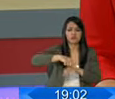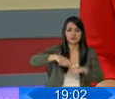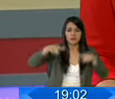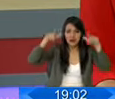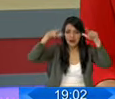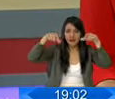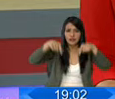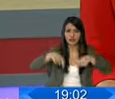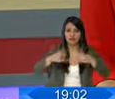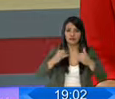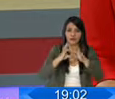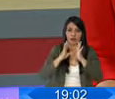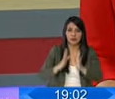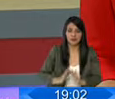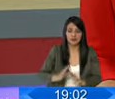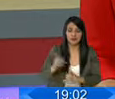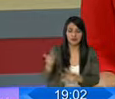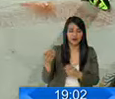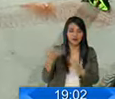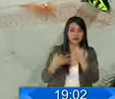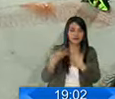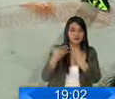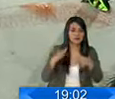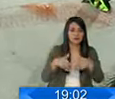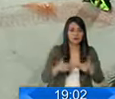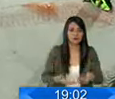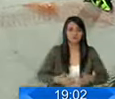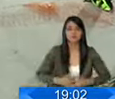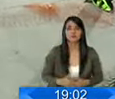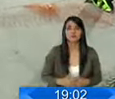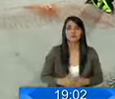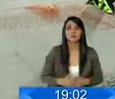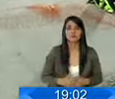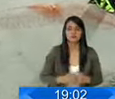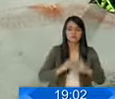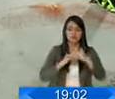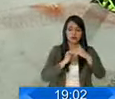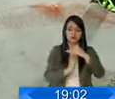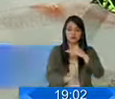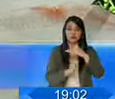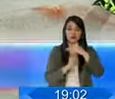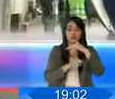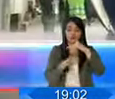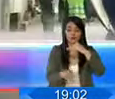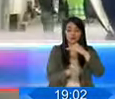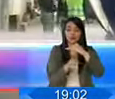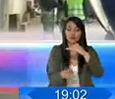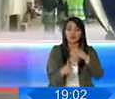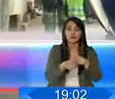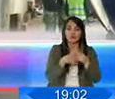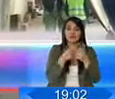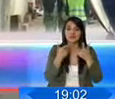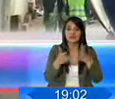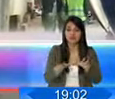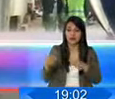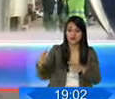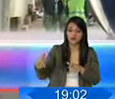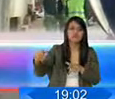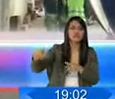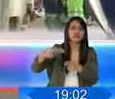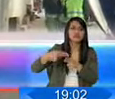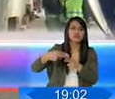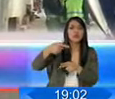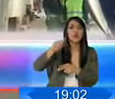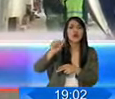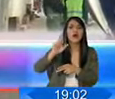informe de nuestra compañera Mayra Pacheco. El trazado del túnel del metro está por empezar. La tuneladora La Guaragua, que